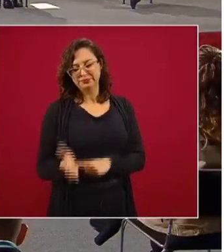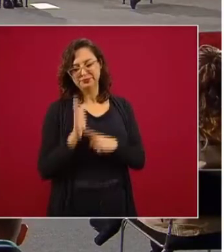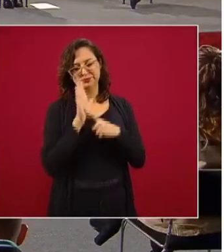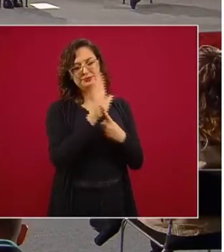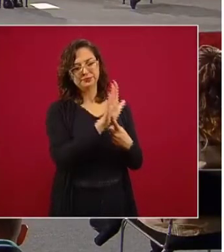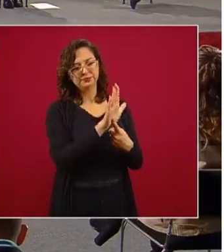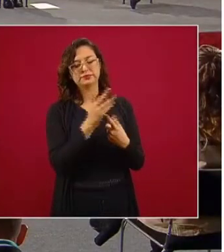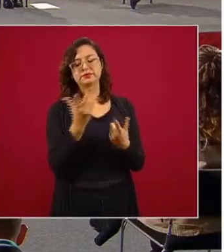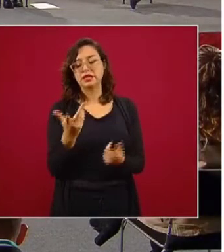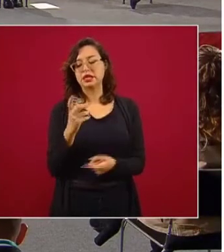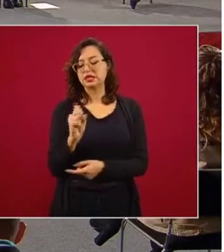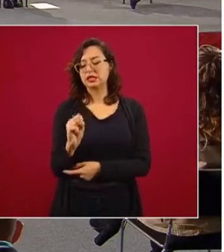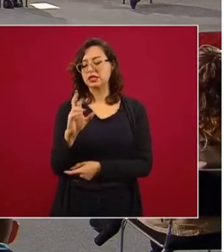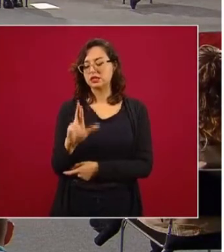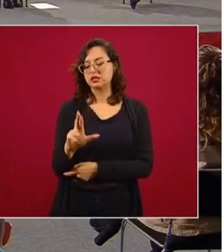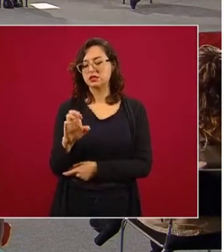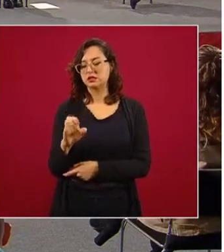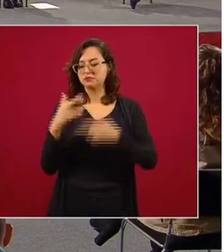ayudó a